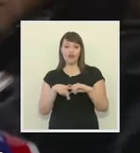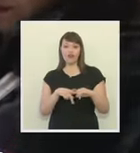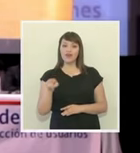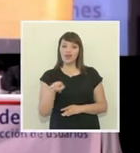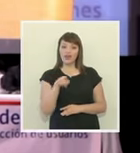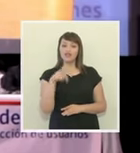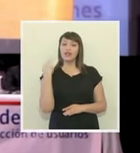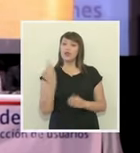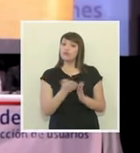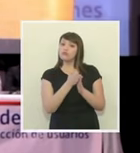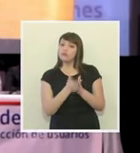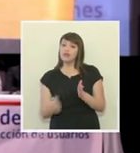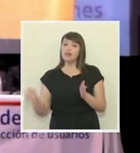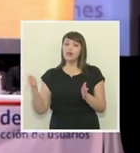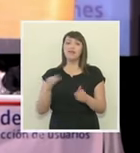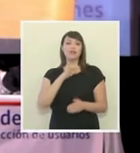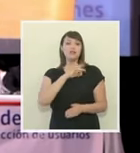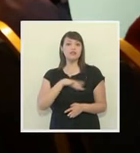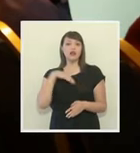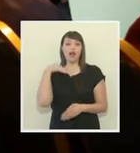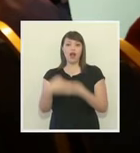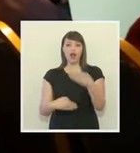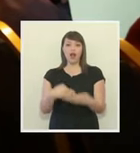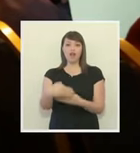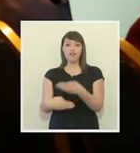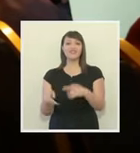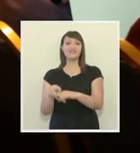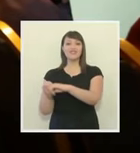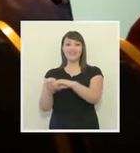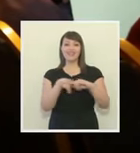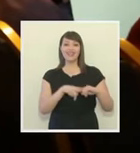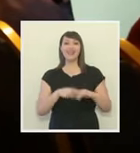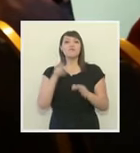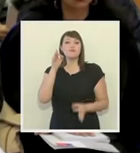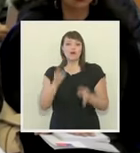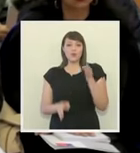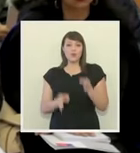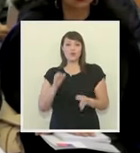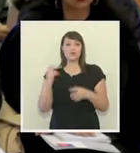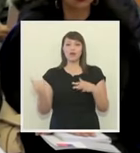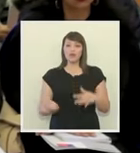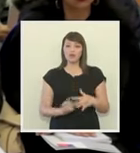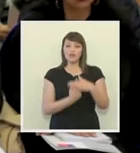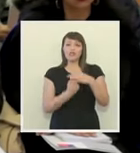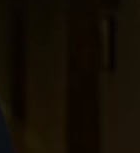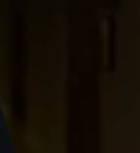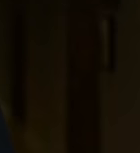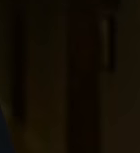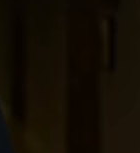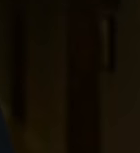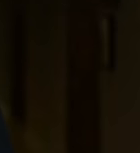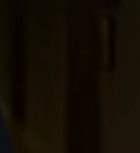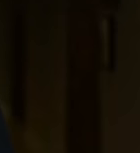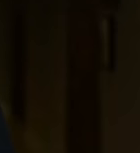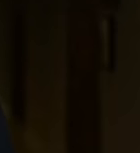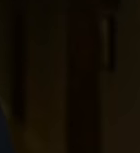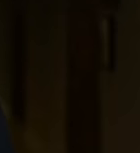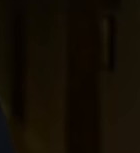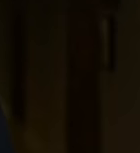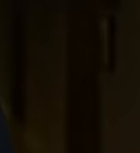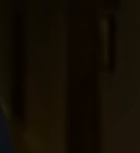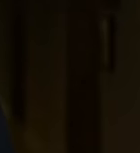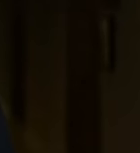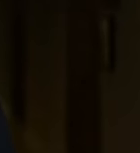registro social de hogares. Para obtener seguridad en la adjudicación de un subsidio para la vivienda, presentó el diputado RN por la región de Los